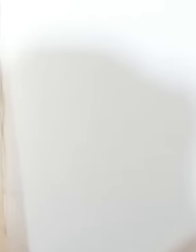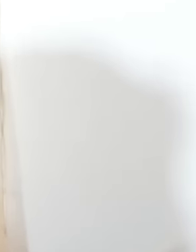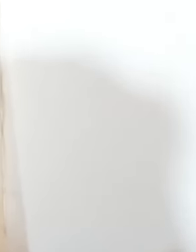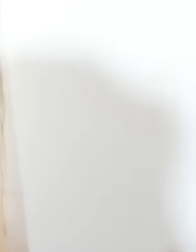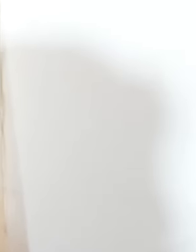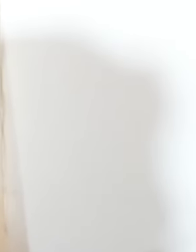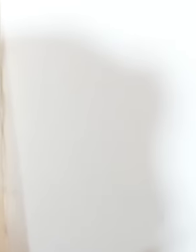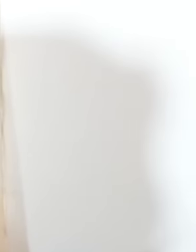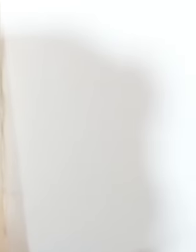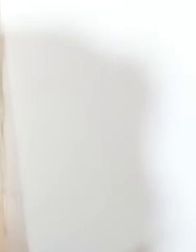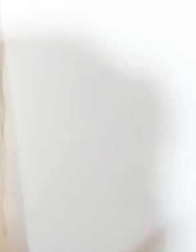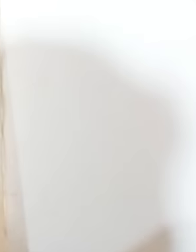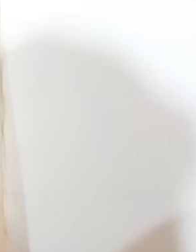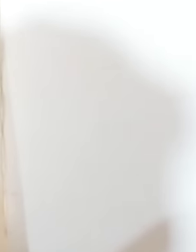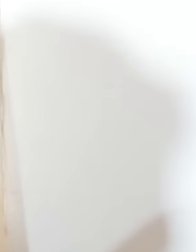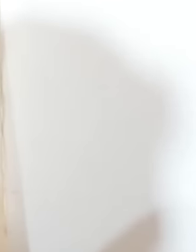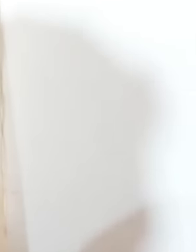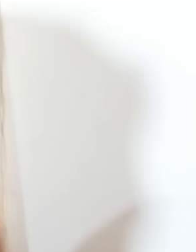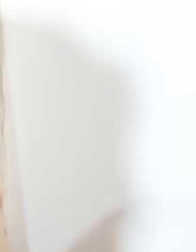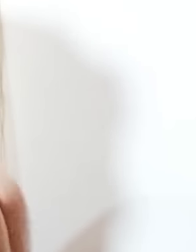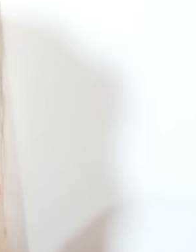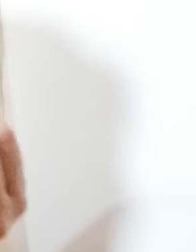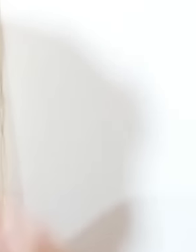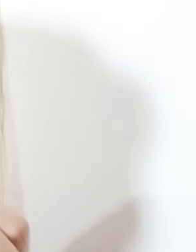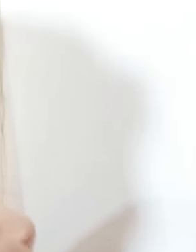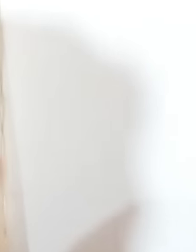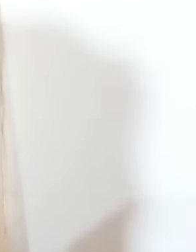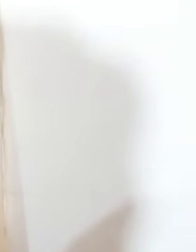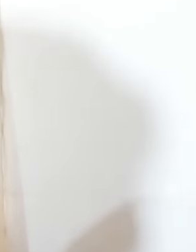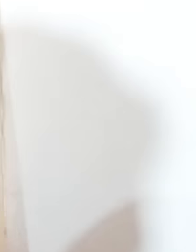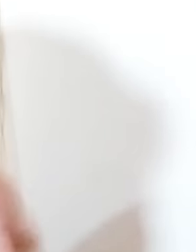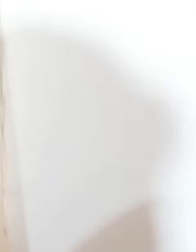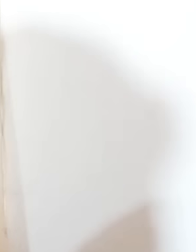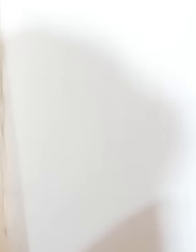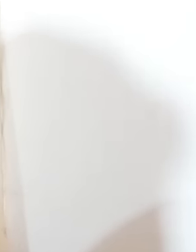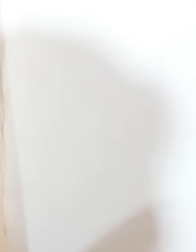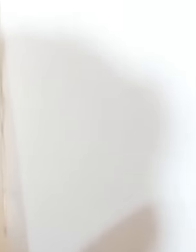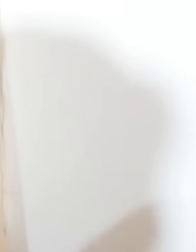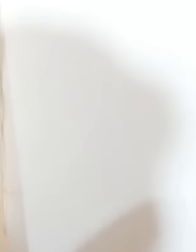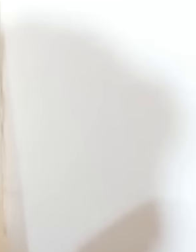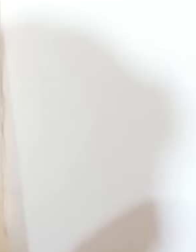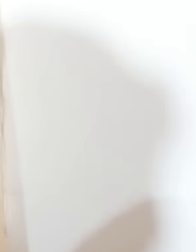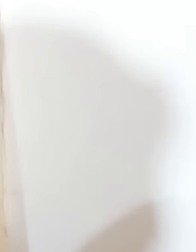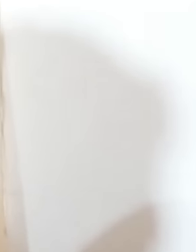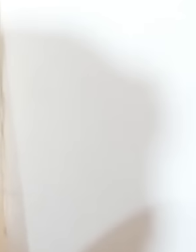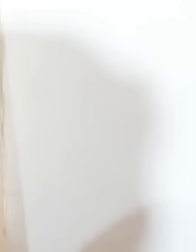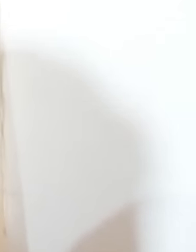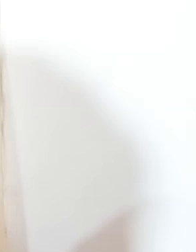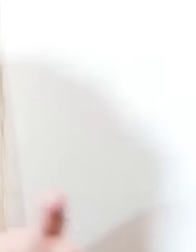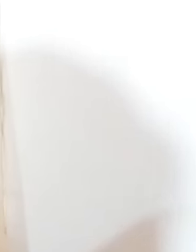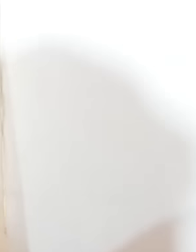ejemplo. Estuvo muy bueno antes de una reforma fiscal. Prefiere controlar la evasión de